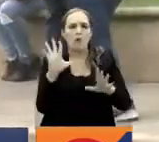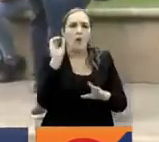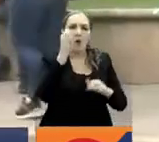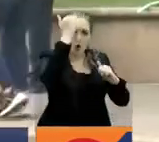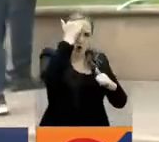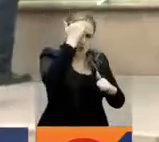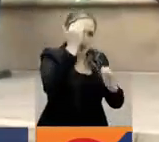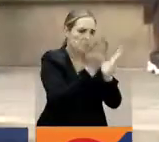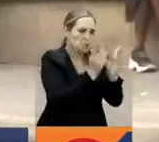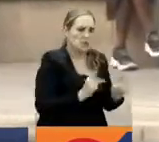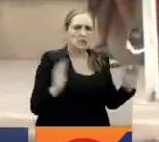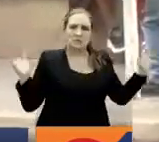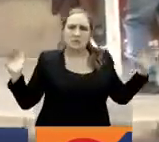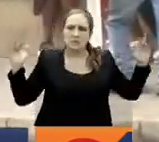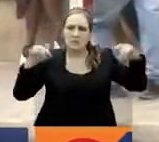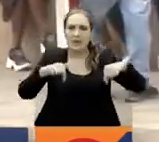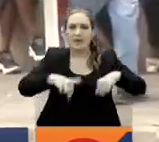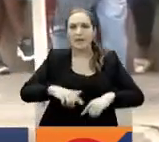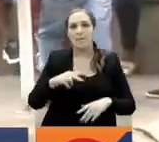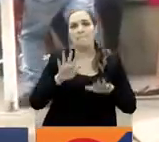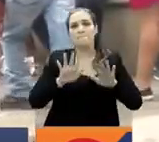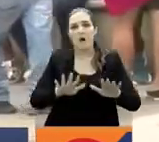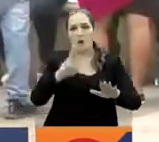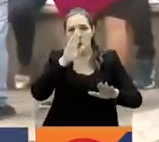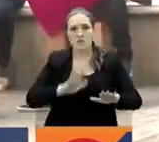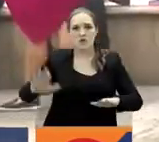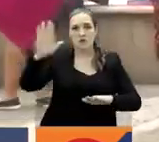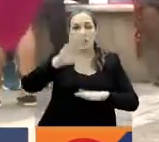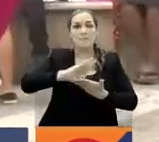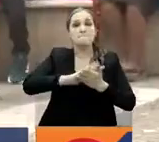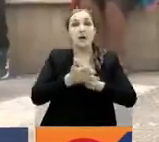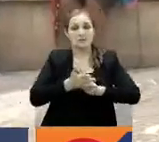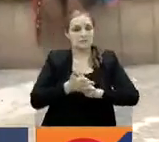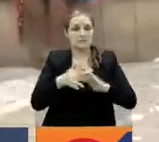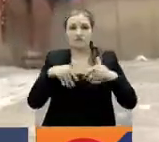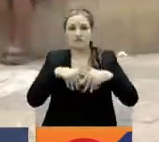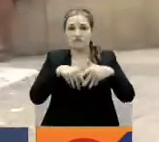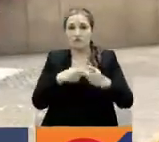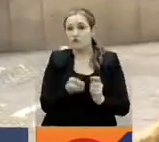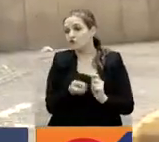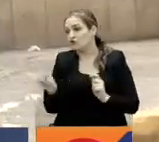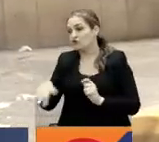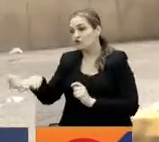se unen al paro nacional de manera pacífica. En el municipio de Piedecuesta se